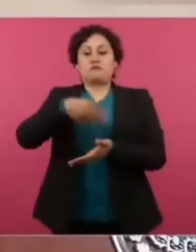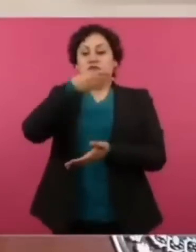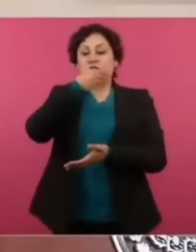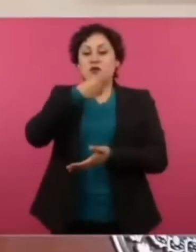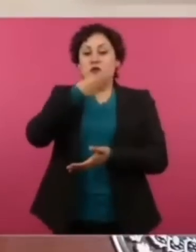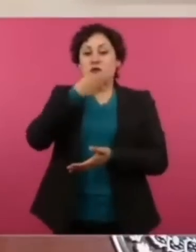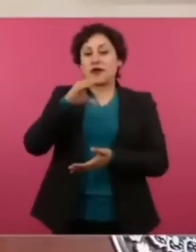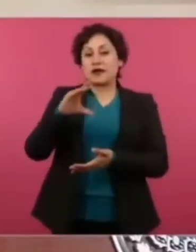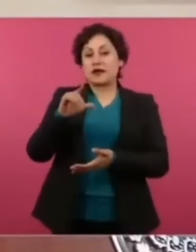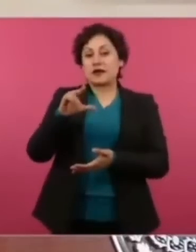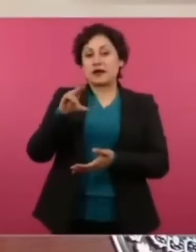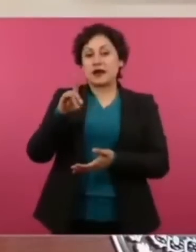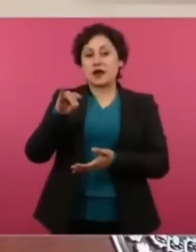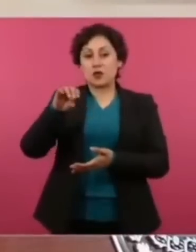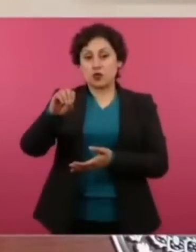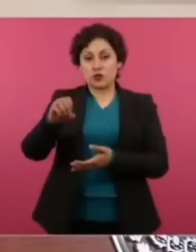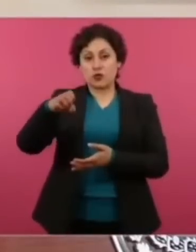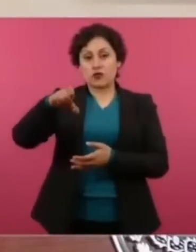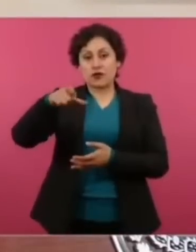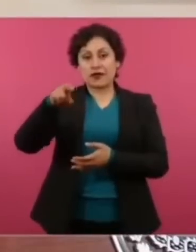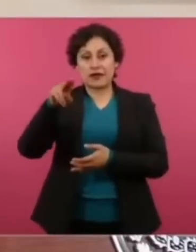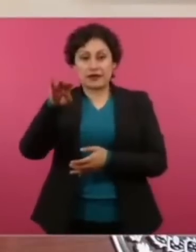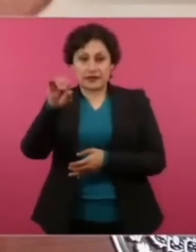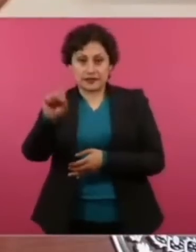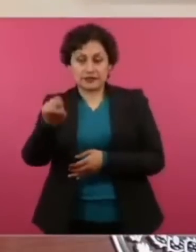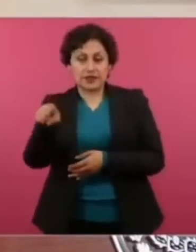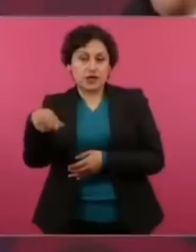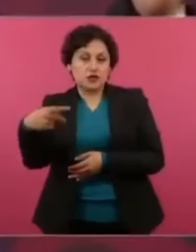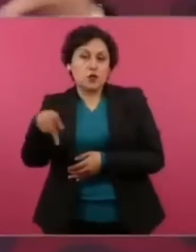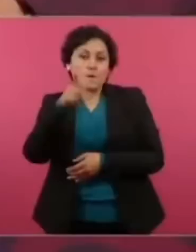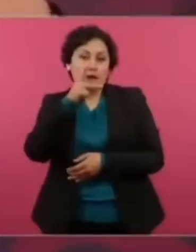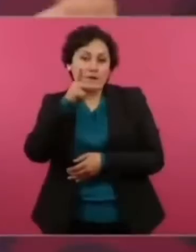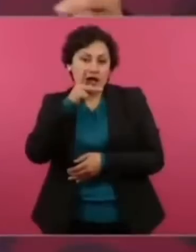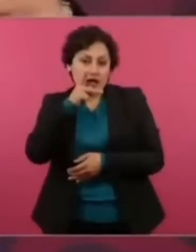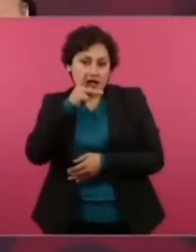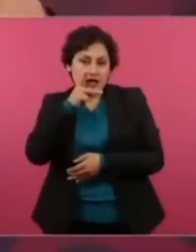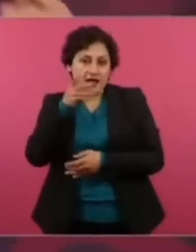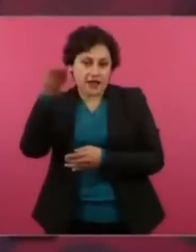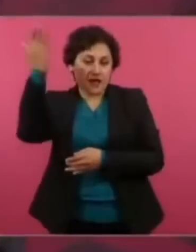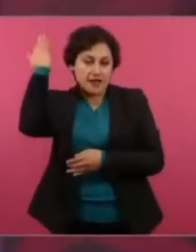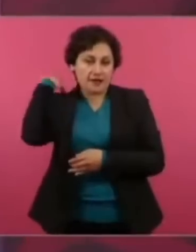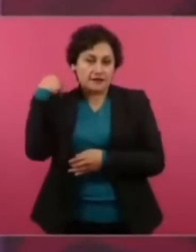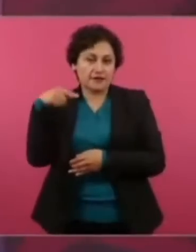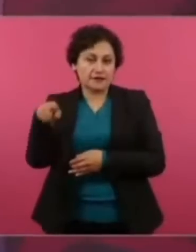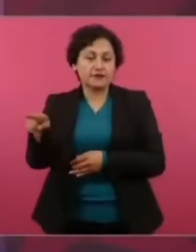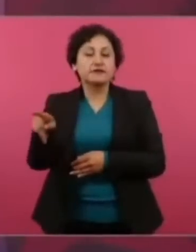papá del joven Claudio X González, que ahora es el gerente